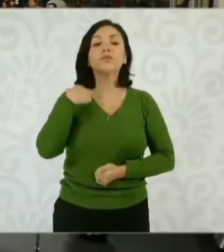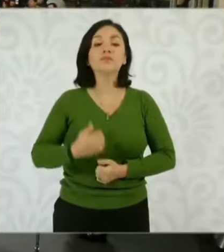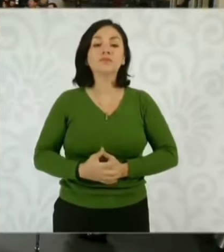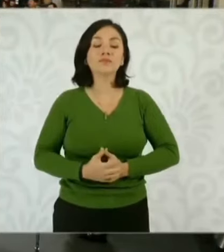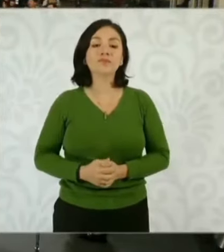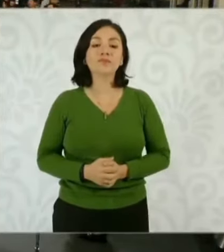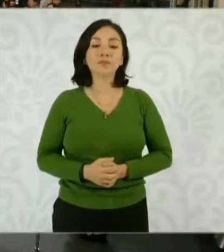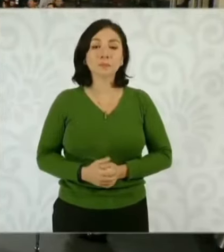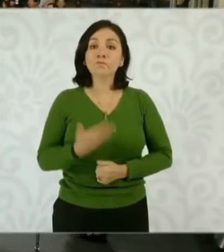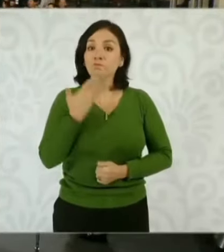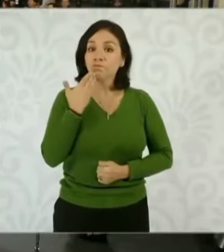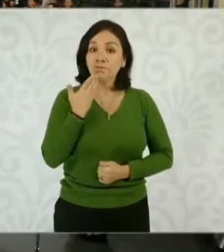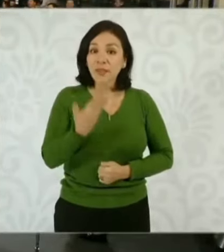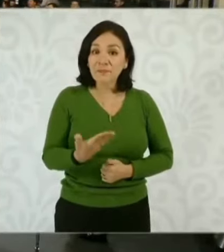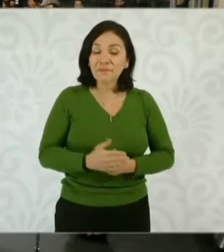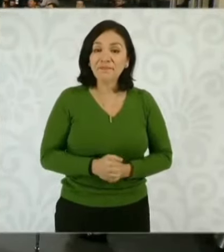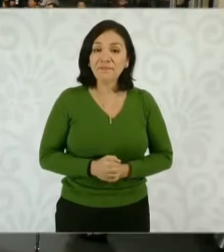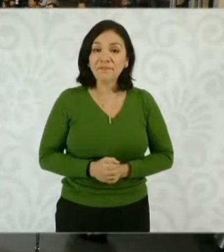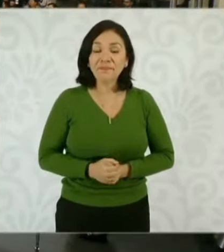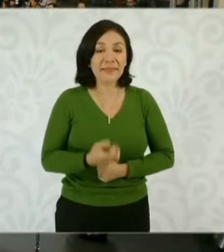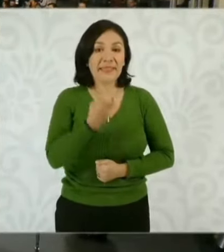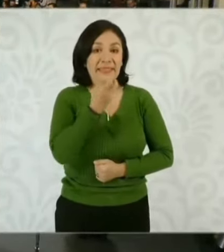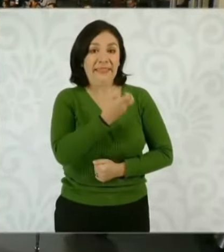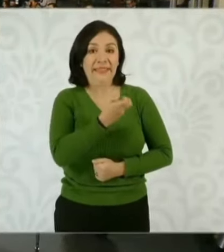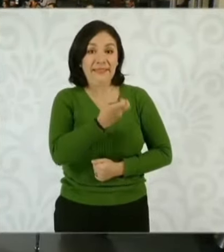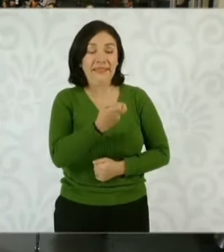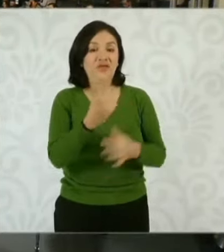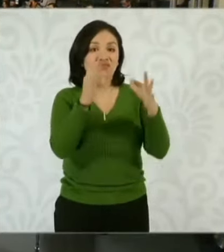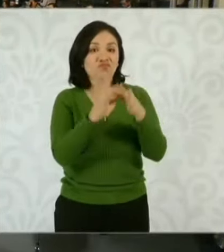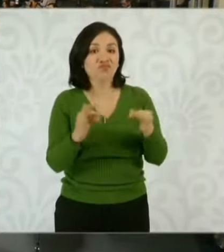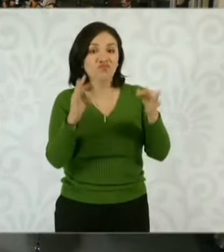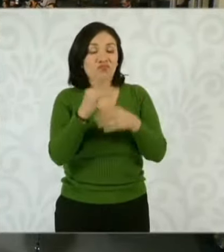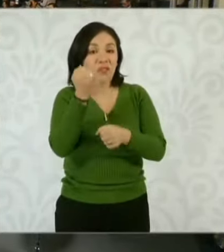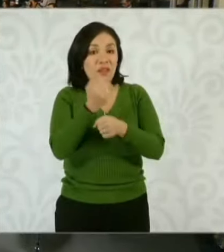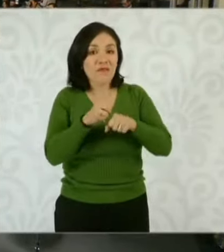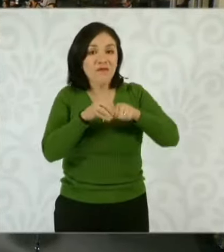Muy bien, pues esa es la información del día de hoy.